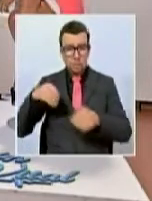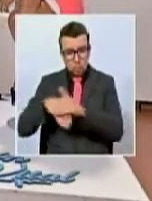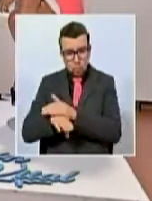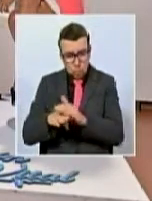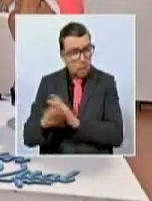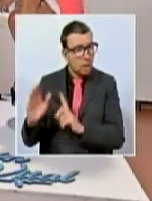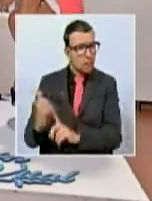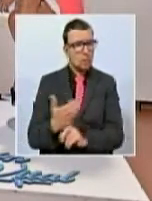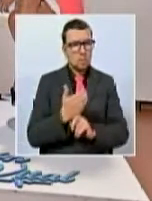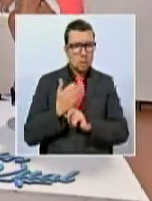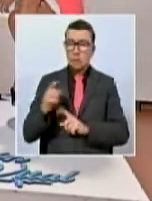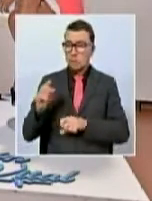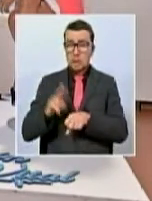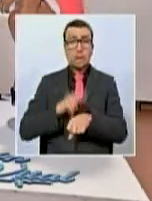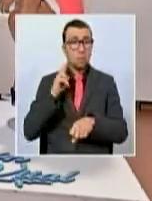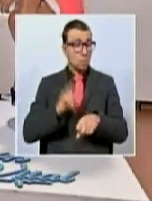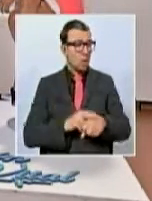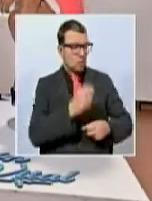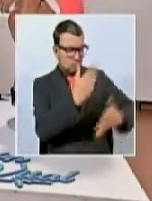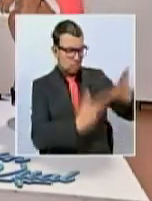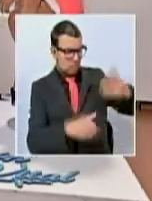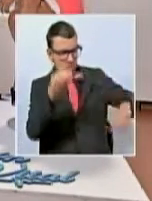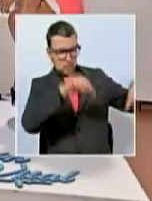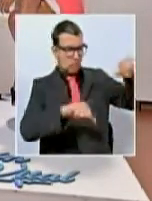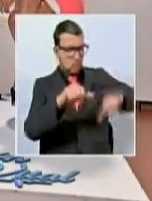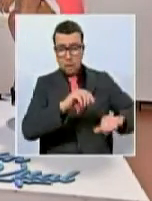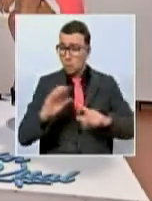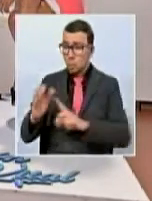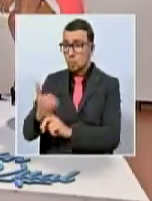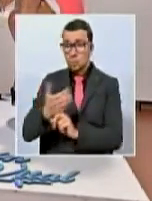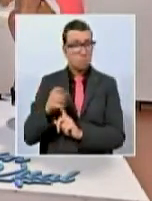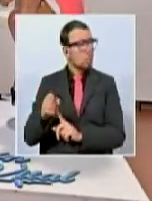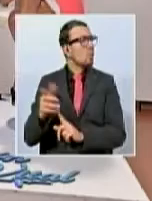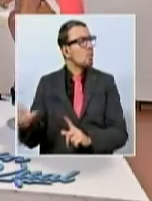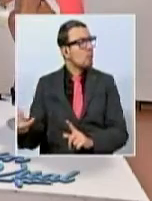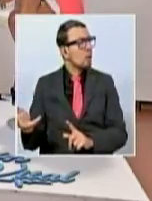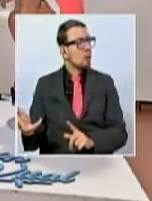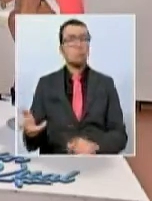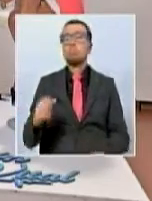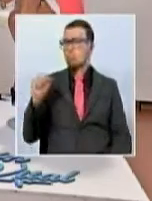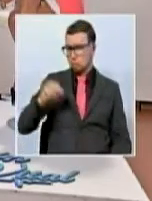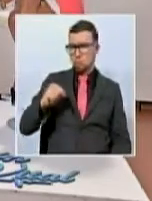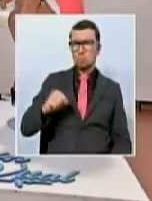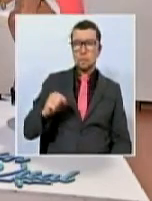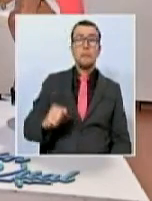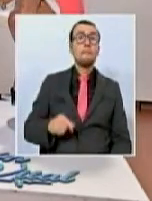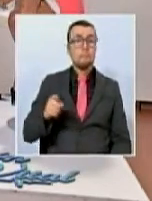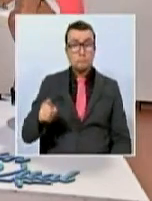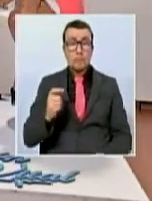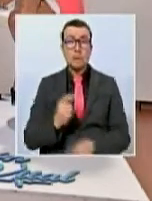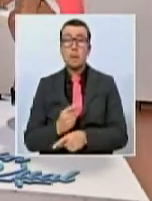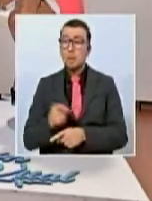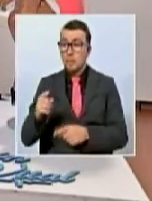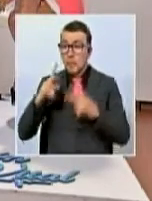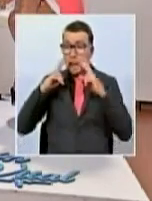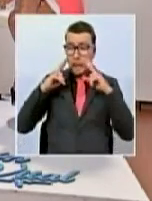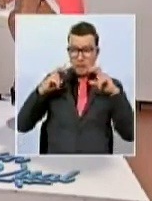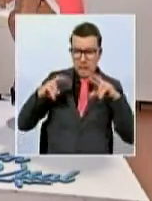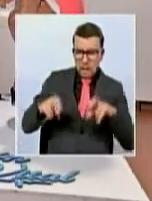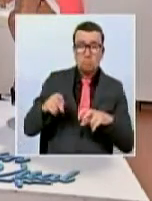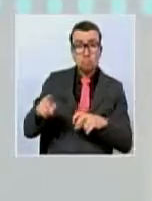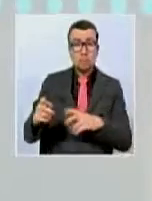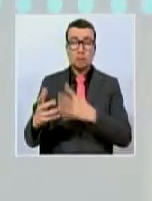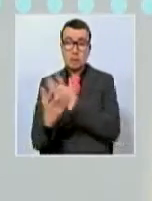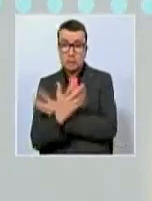conservantes más naturales que esta lista de todos estos químicos que acabo de leer. Definitivamente sí, ¿cierto? Precisamente la investigación científica